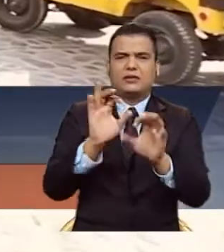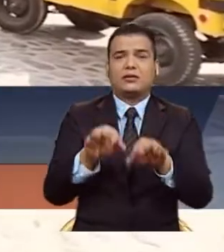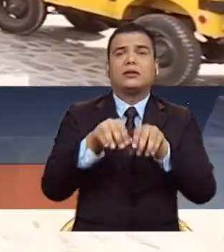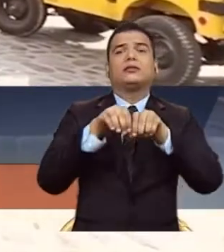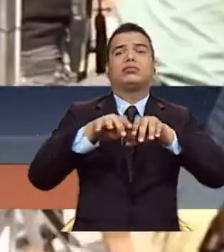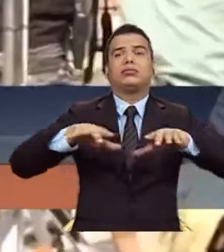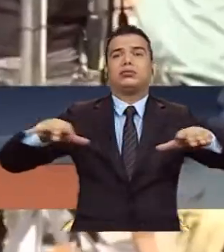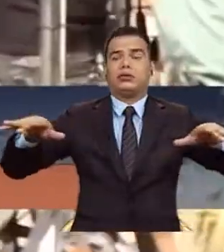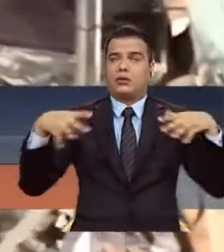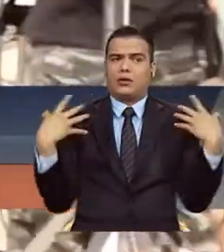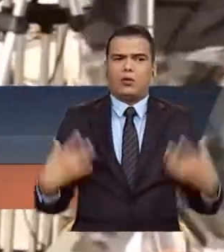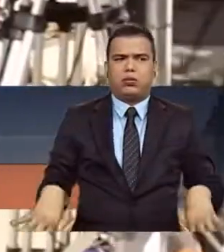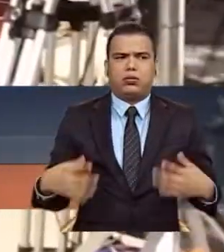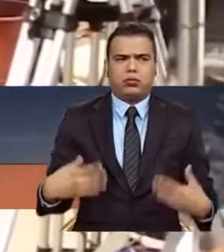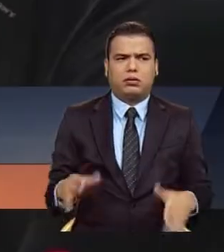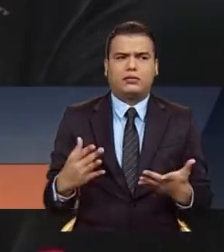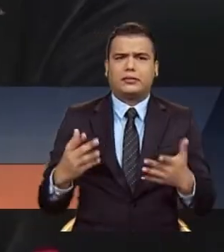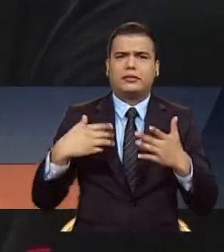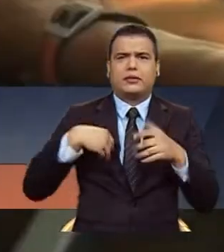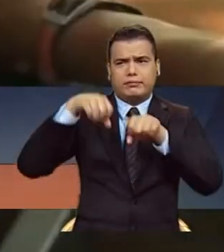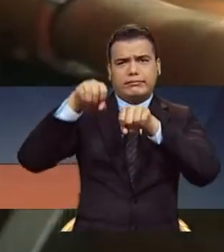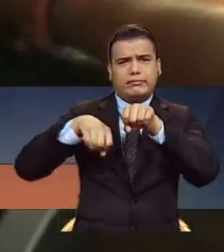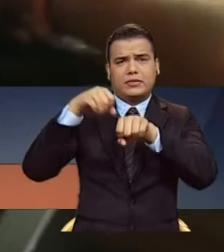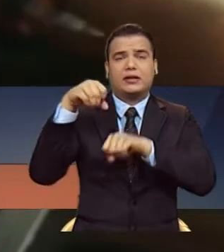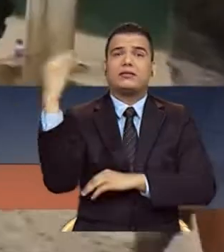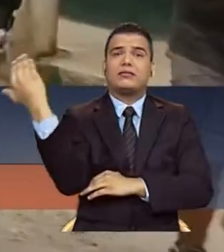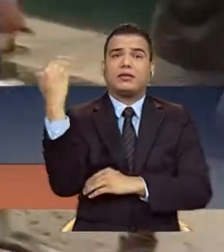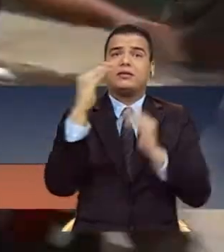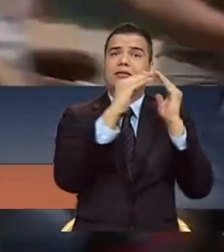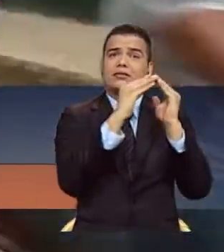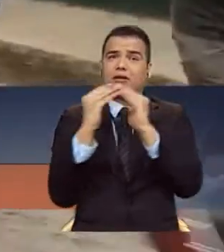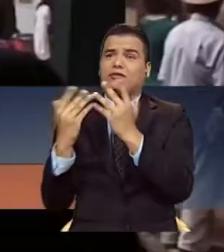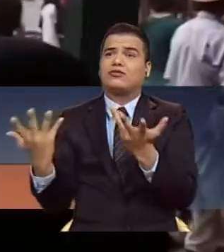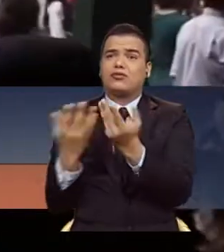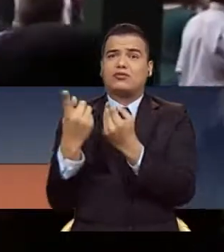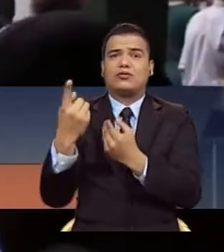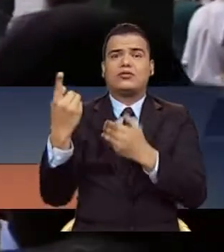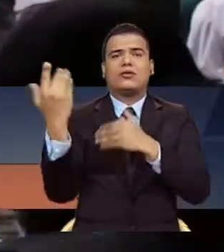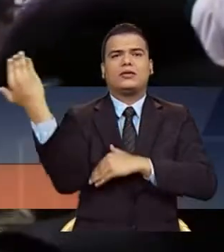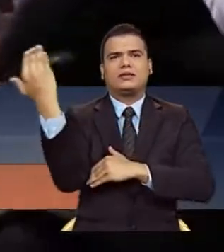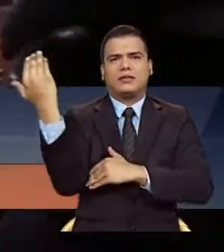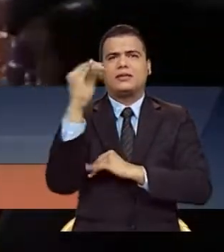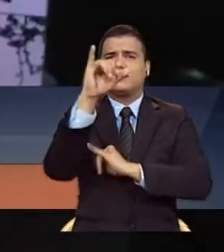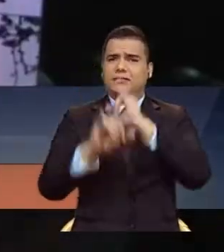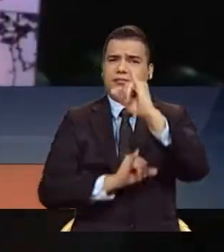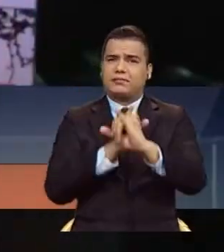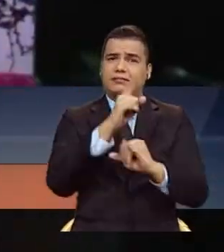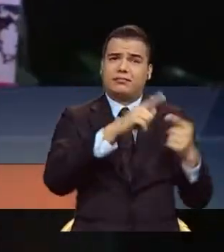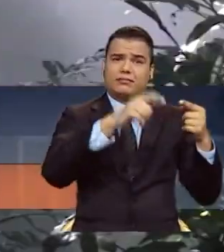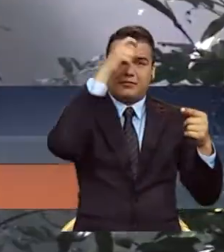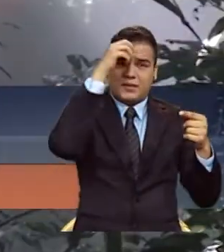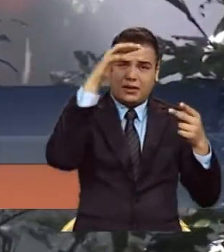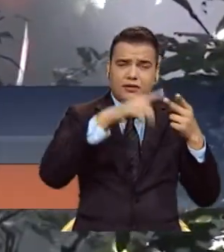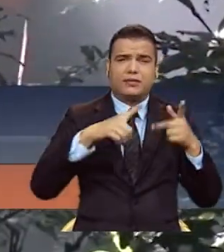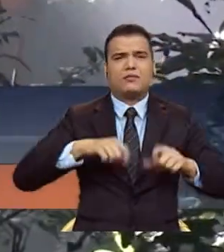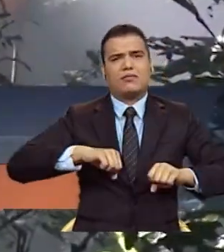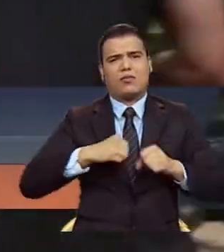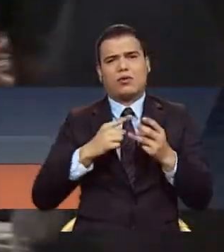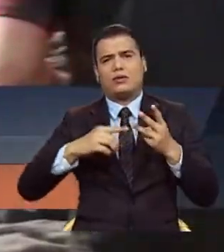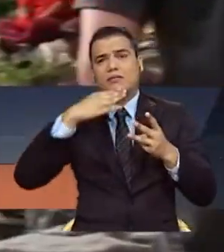ley se extiende hasta la llegada de rodajes de películas de casas de cine internacional que ven en ciudades como Cartagena, Bogotá y